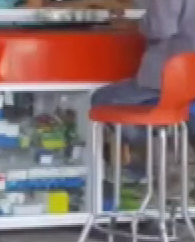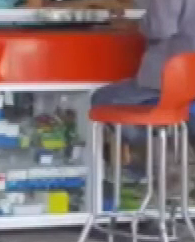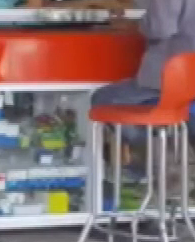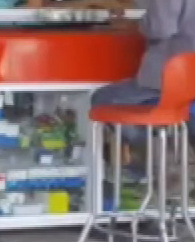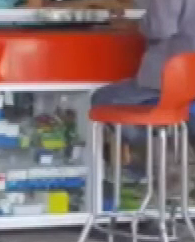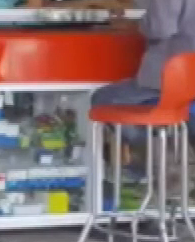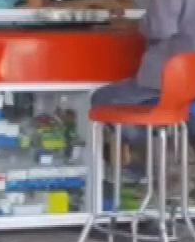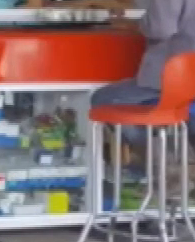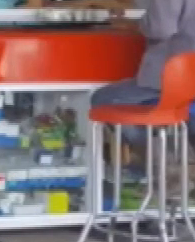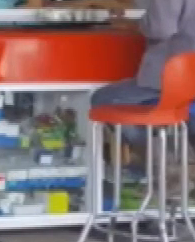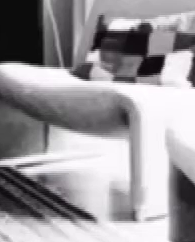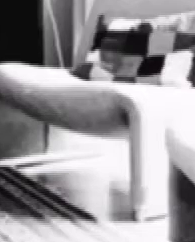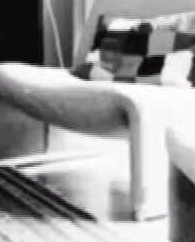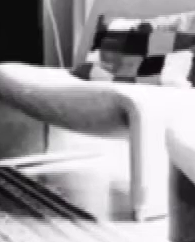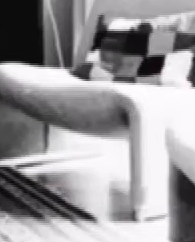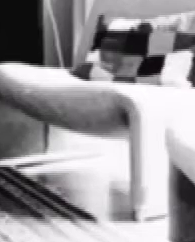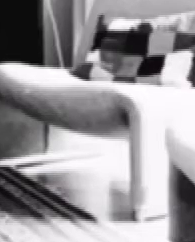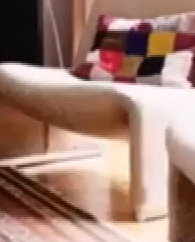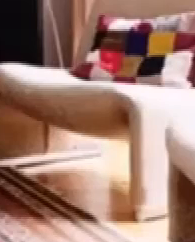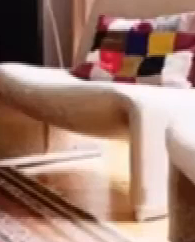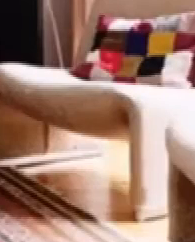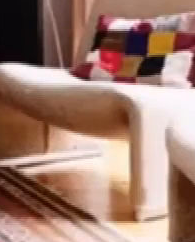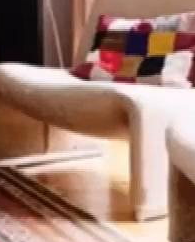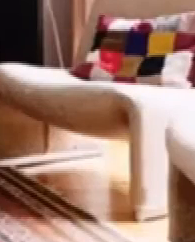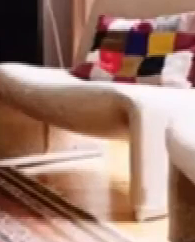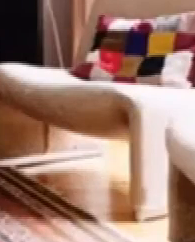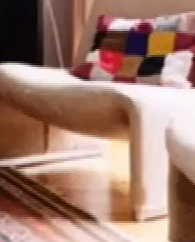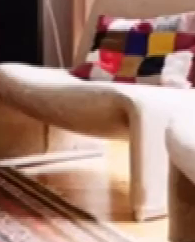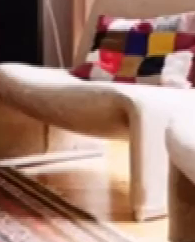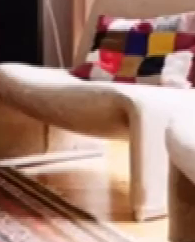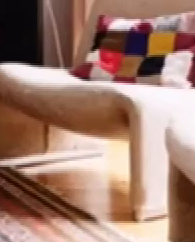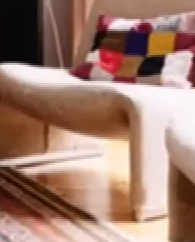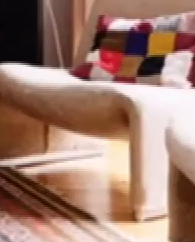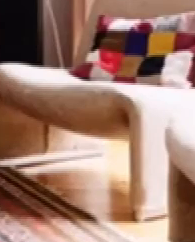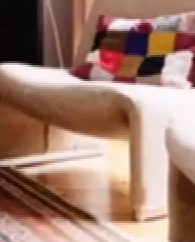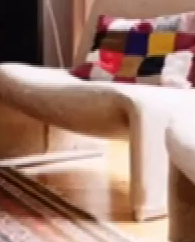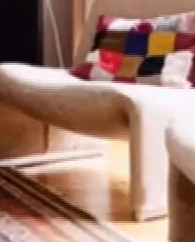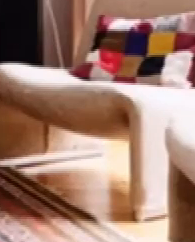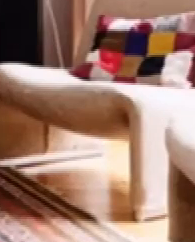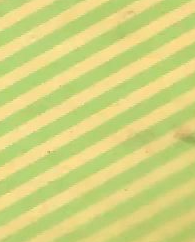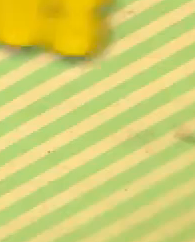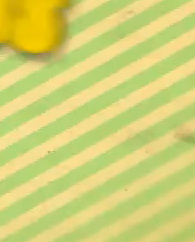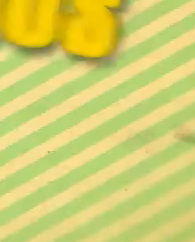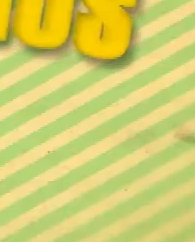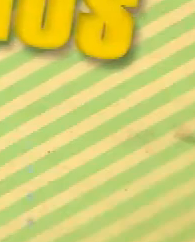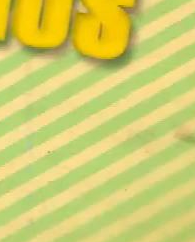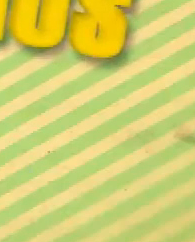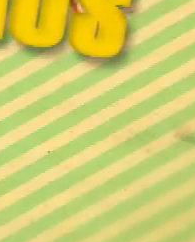materiales eléctricos. Electrofer, ilumina tu vida.